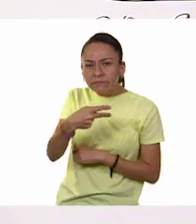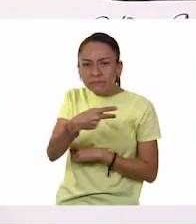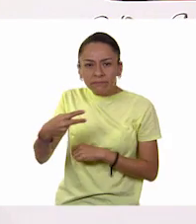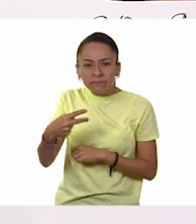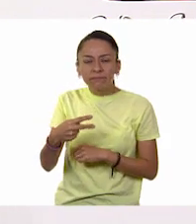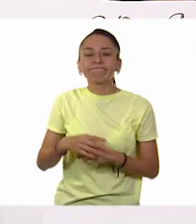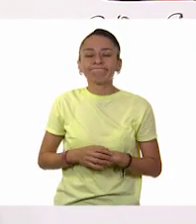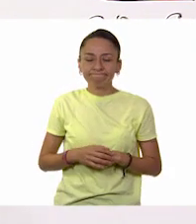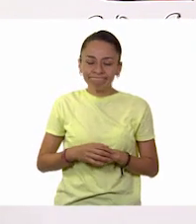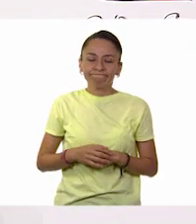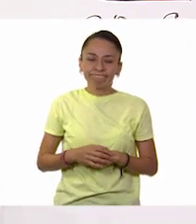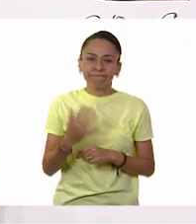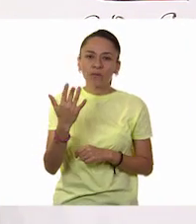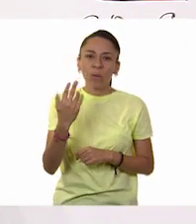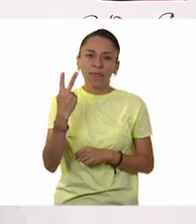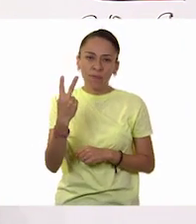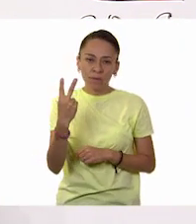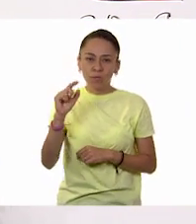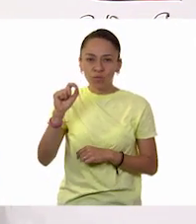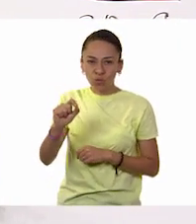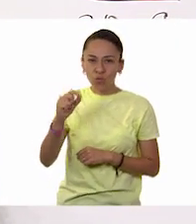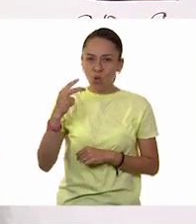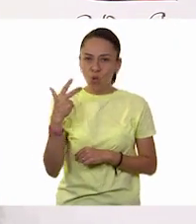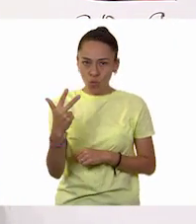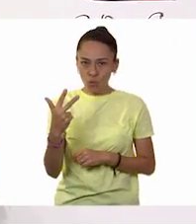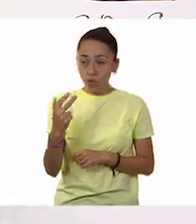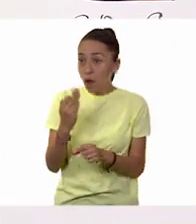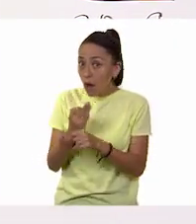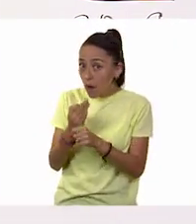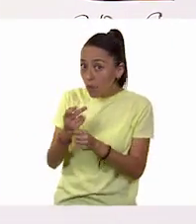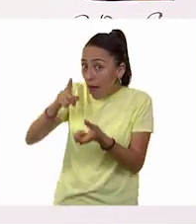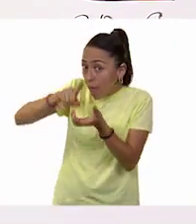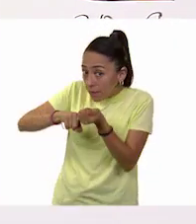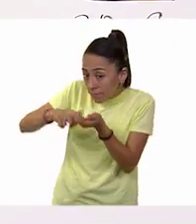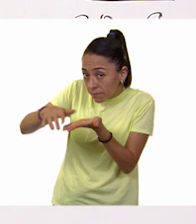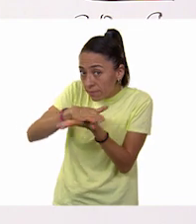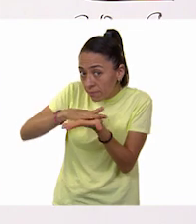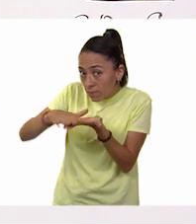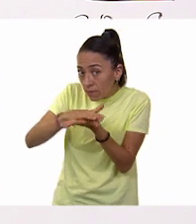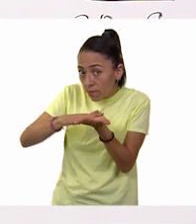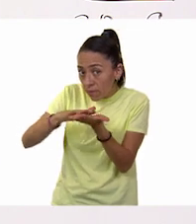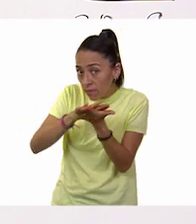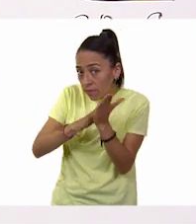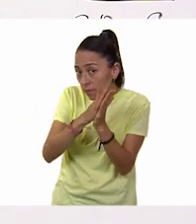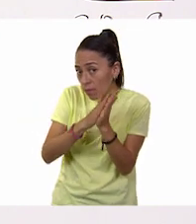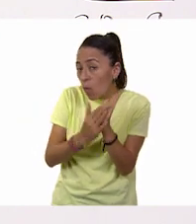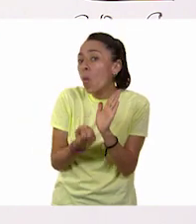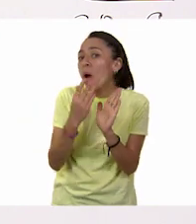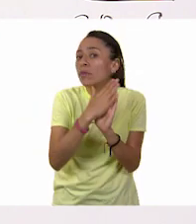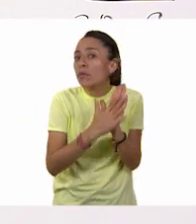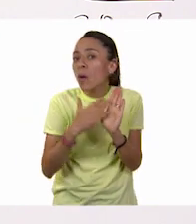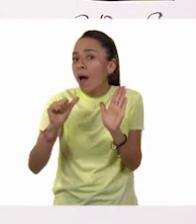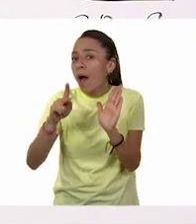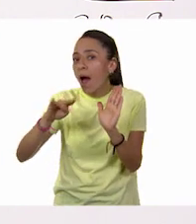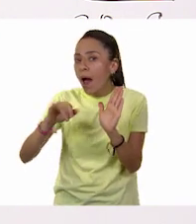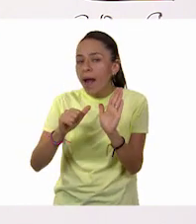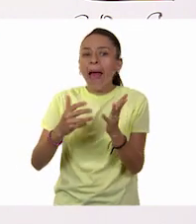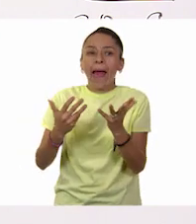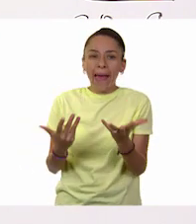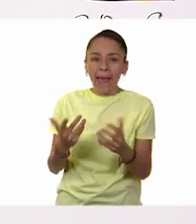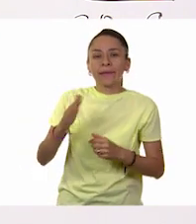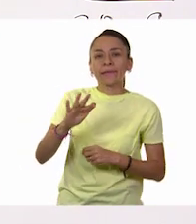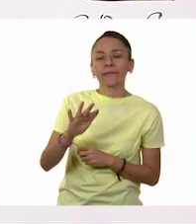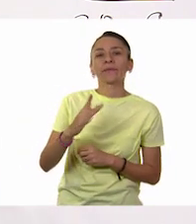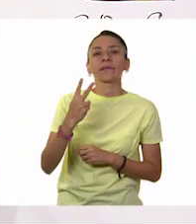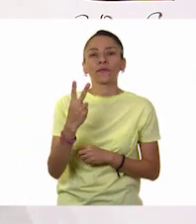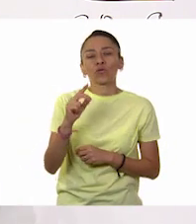52.8. Y como estamos calculando un área, entonces el resultado es 52.8